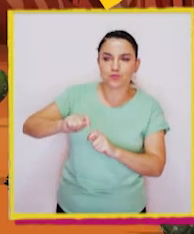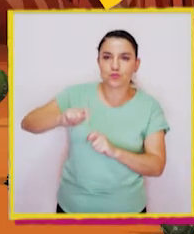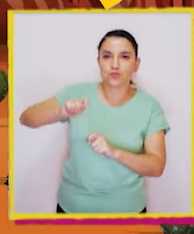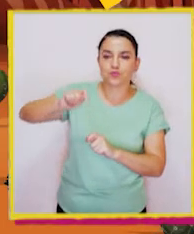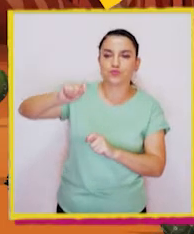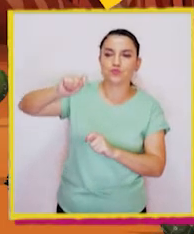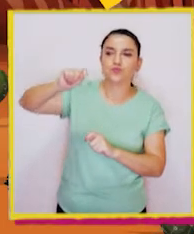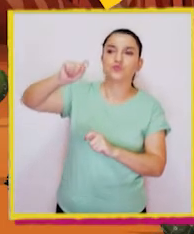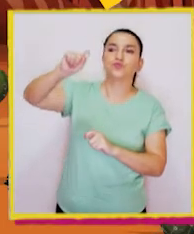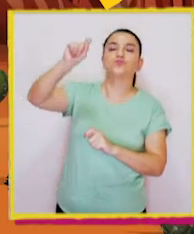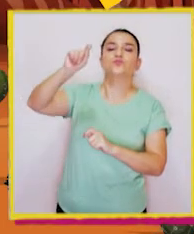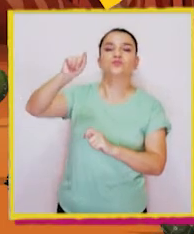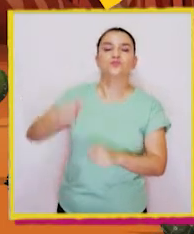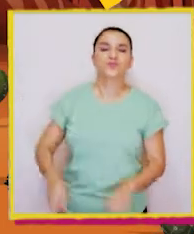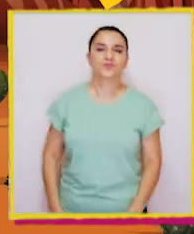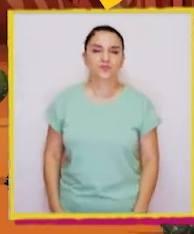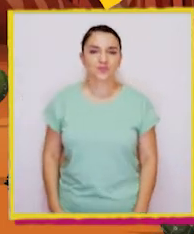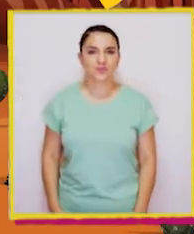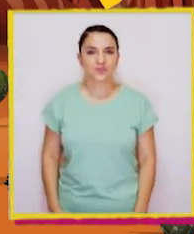cuánto mide el cactus.